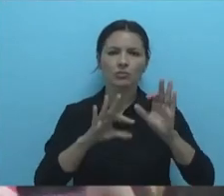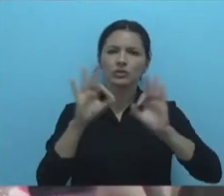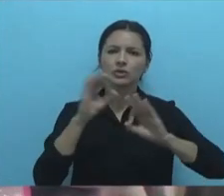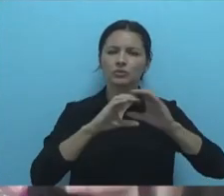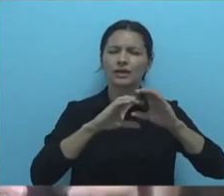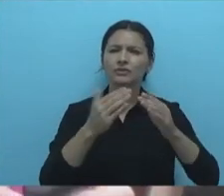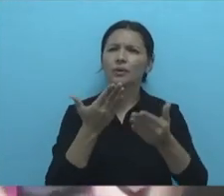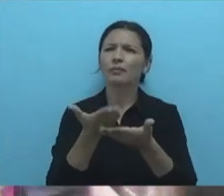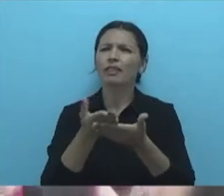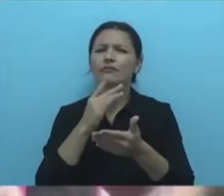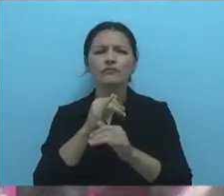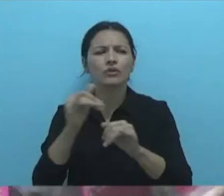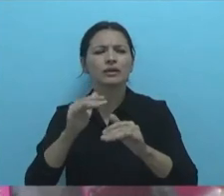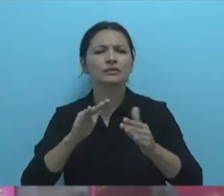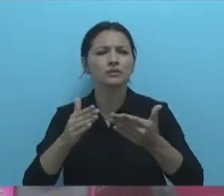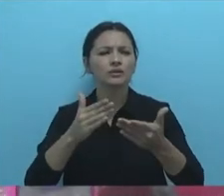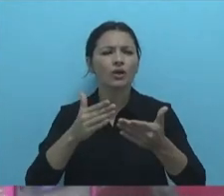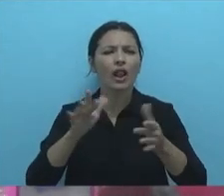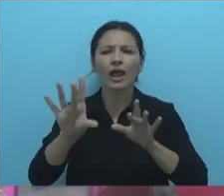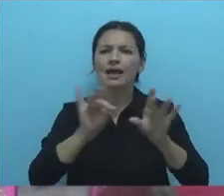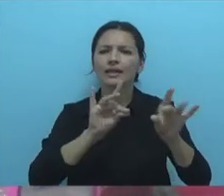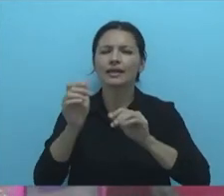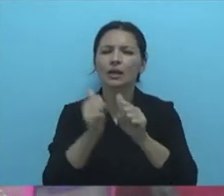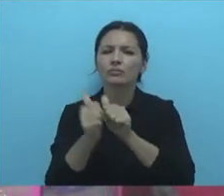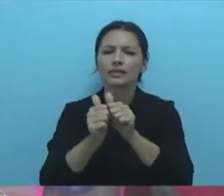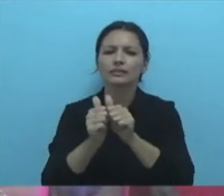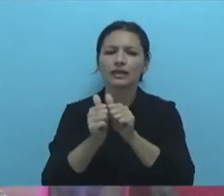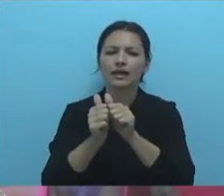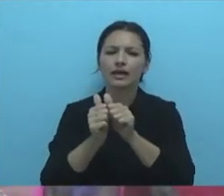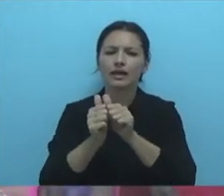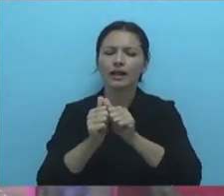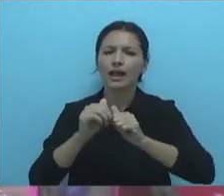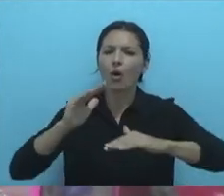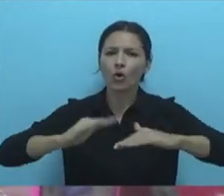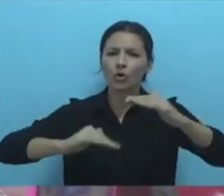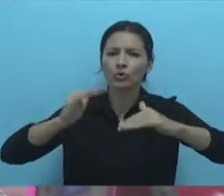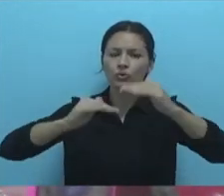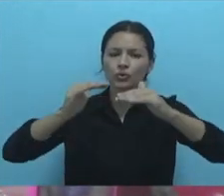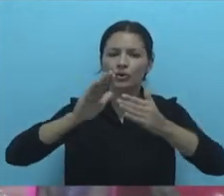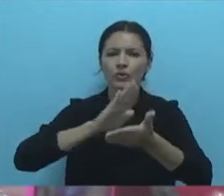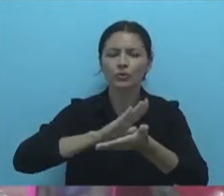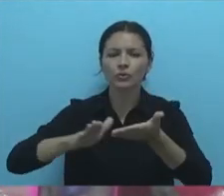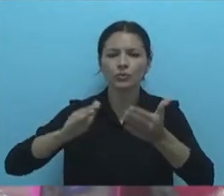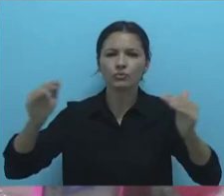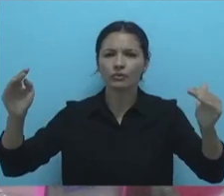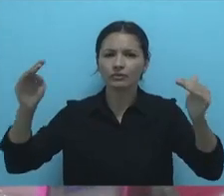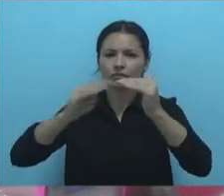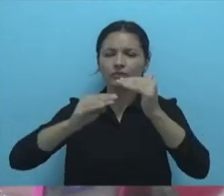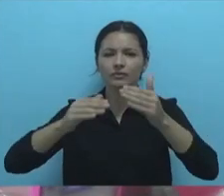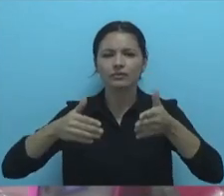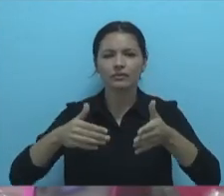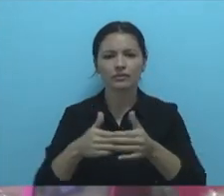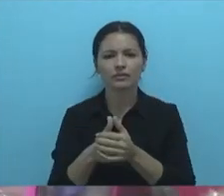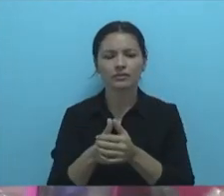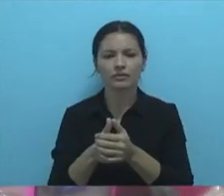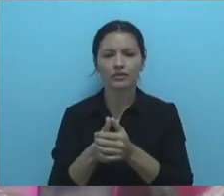se informe En qué etapa del proceso de licitación se encuentra la obra de construcción de la nueva vía de acceso para tránsito pesado